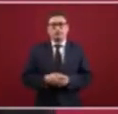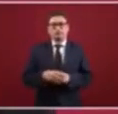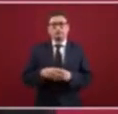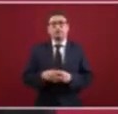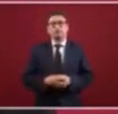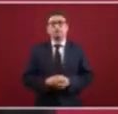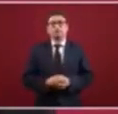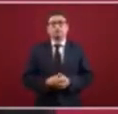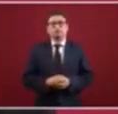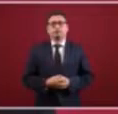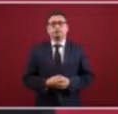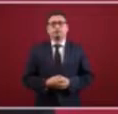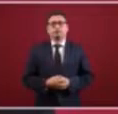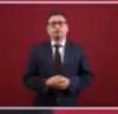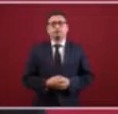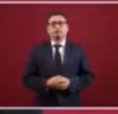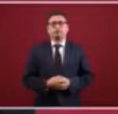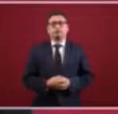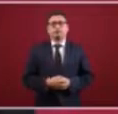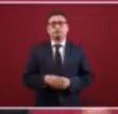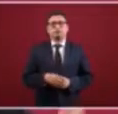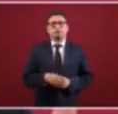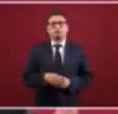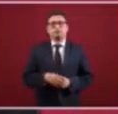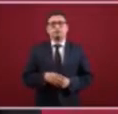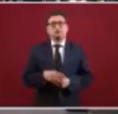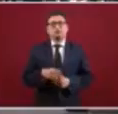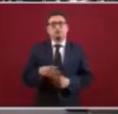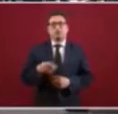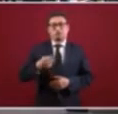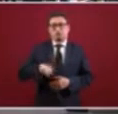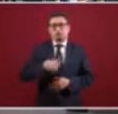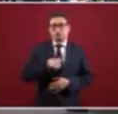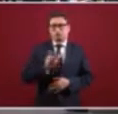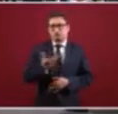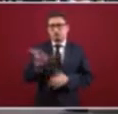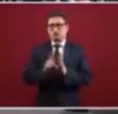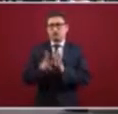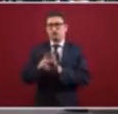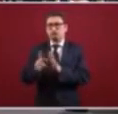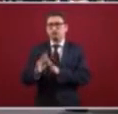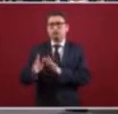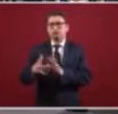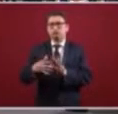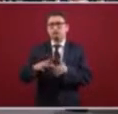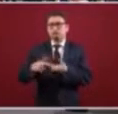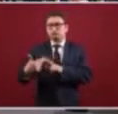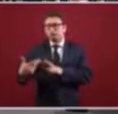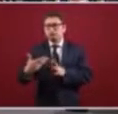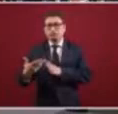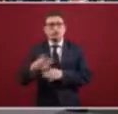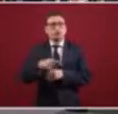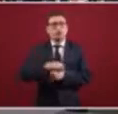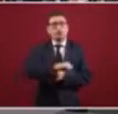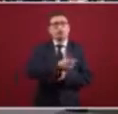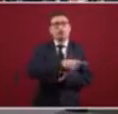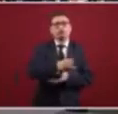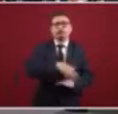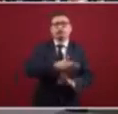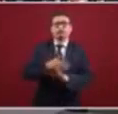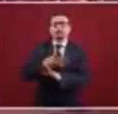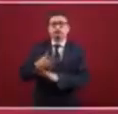diferencias de nosotros con los medios, ahora sí que, como se dice